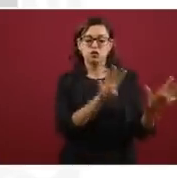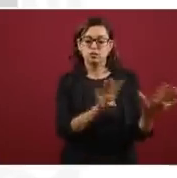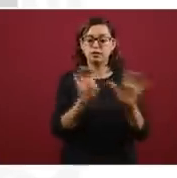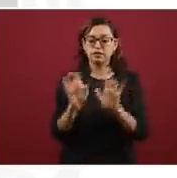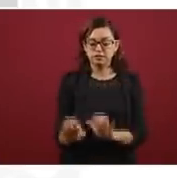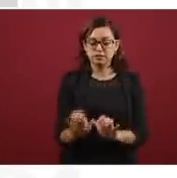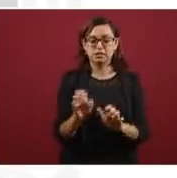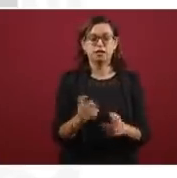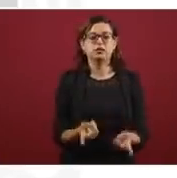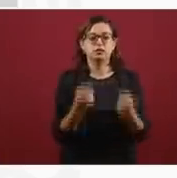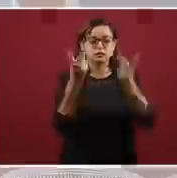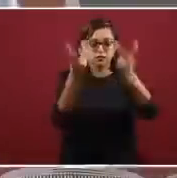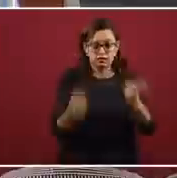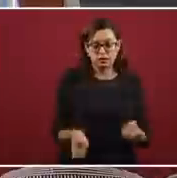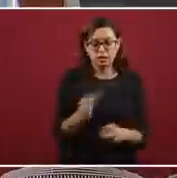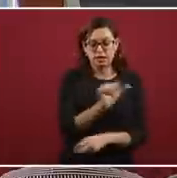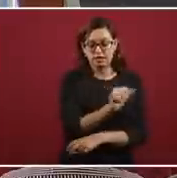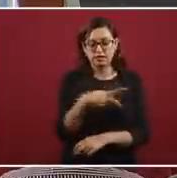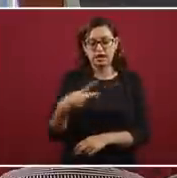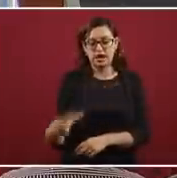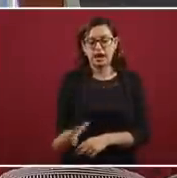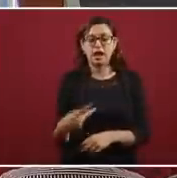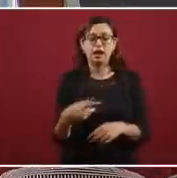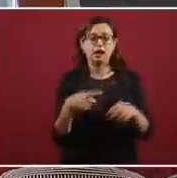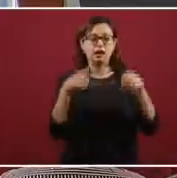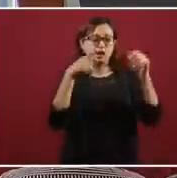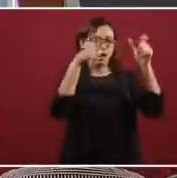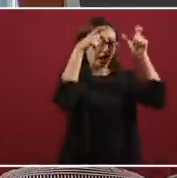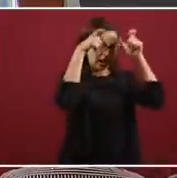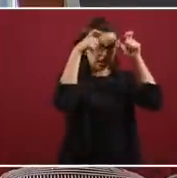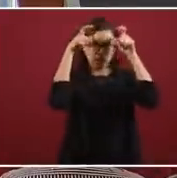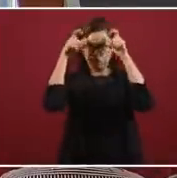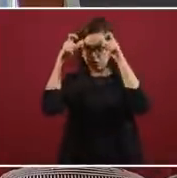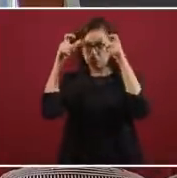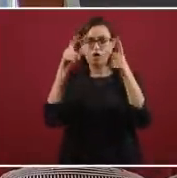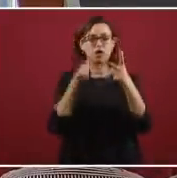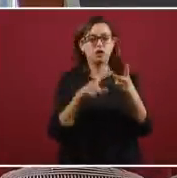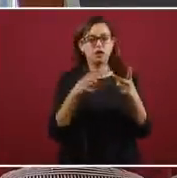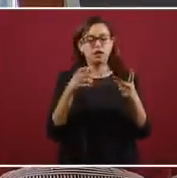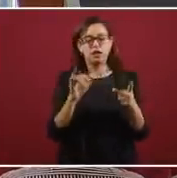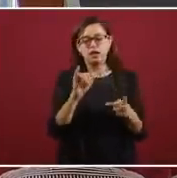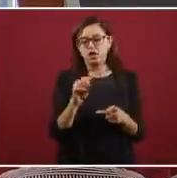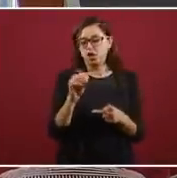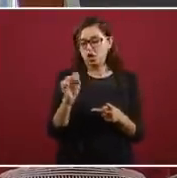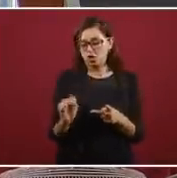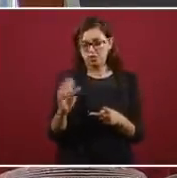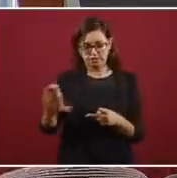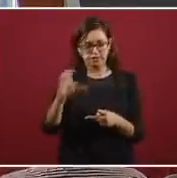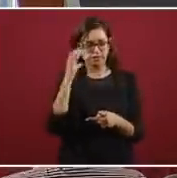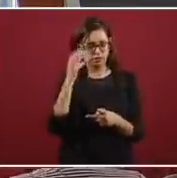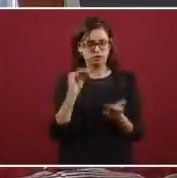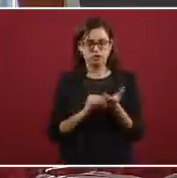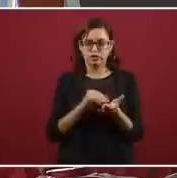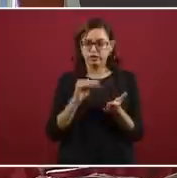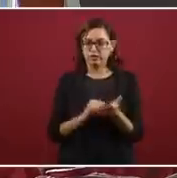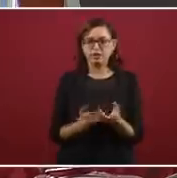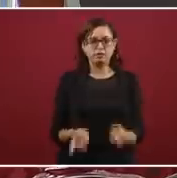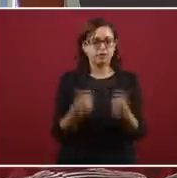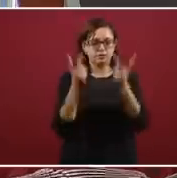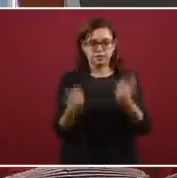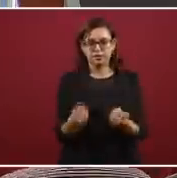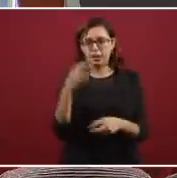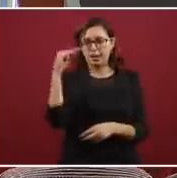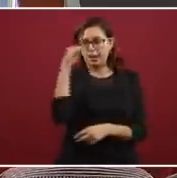105,923 descargas en la app, en ambos sistemas, en Android, en iOS, sigue disponible, es gratuita la